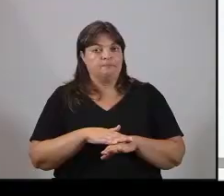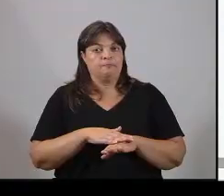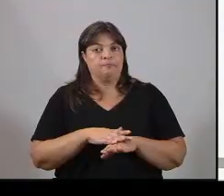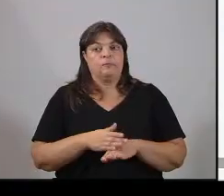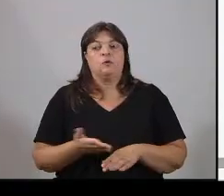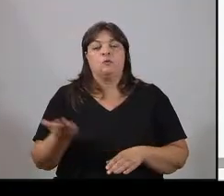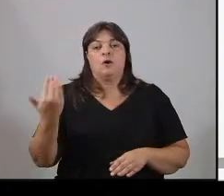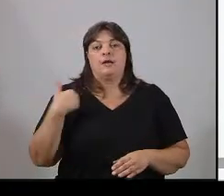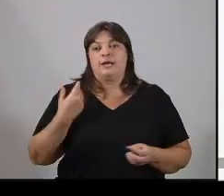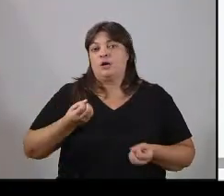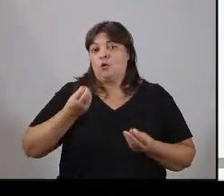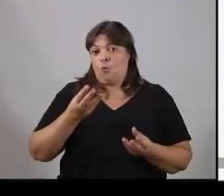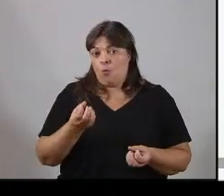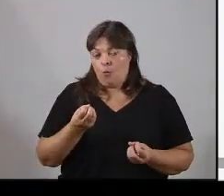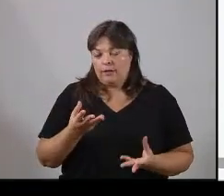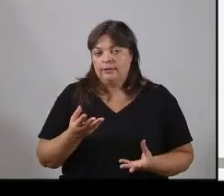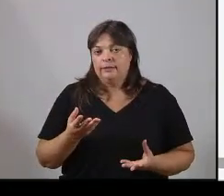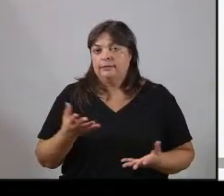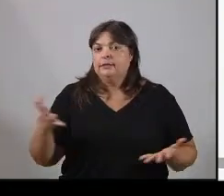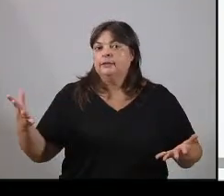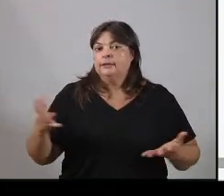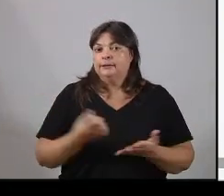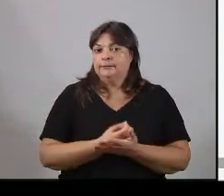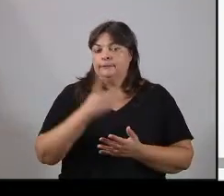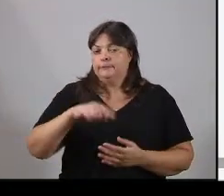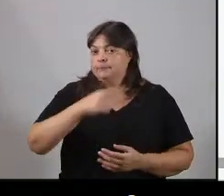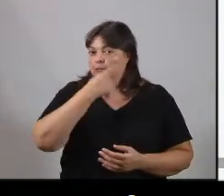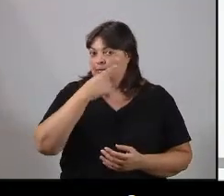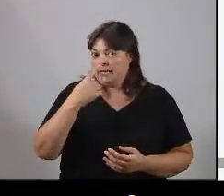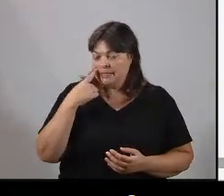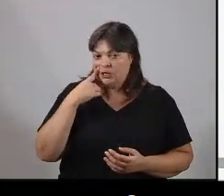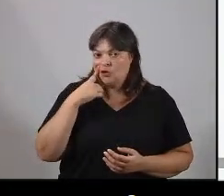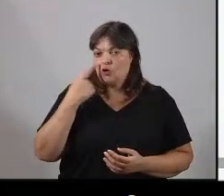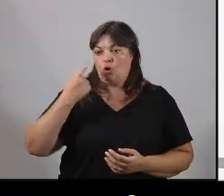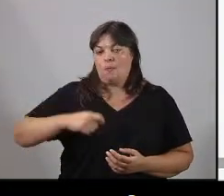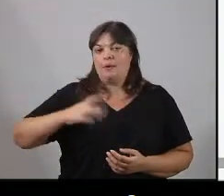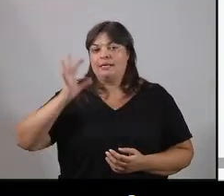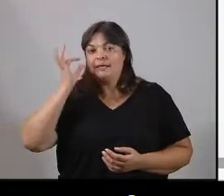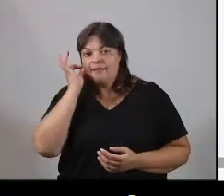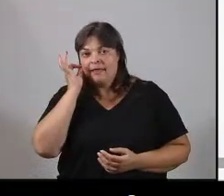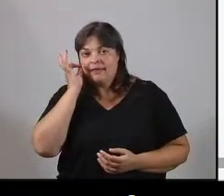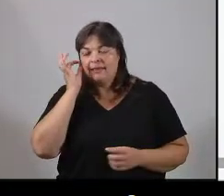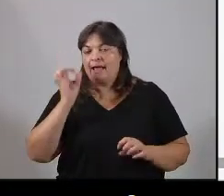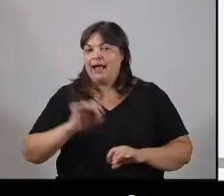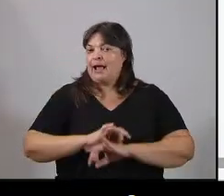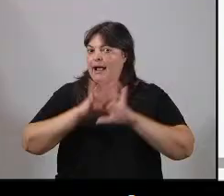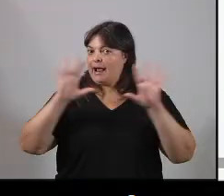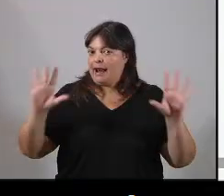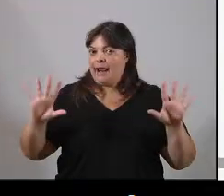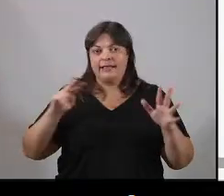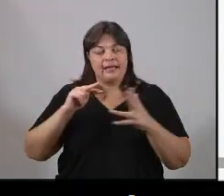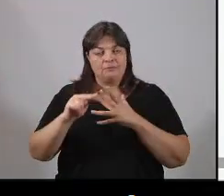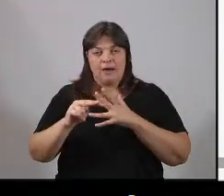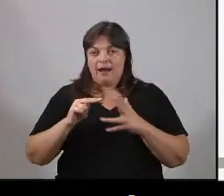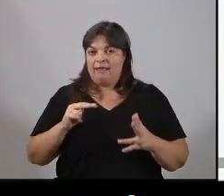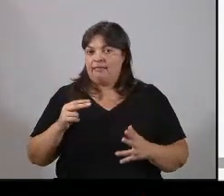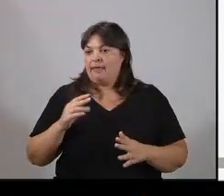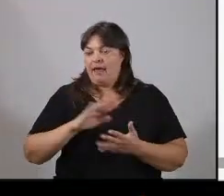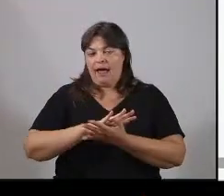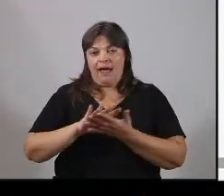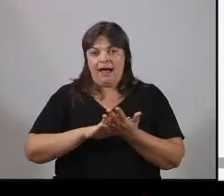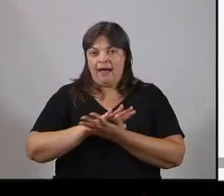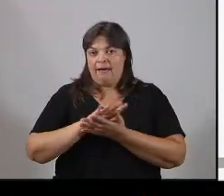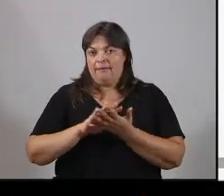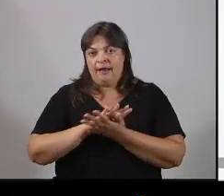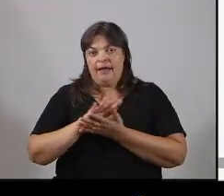ayer, y que todos además fuimos testigos de cómo la presidenta, con máxima claridad y transparencia, habló hacia